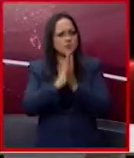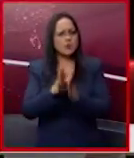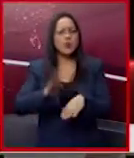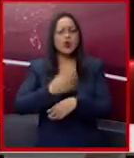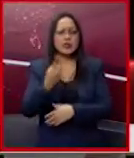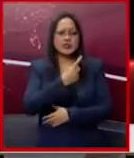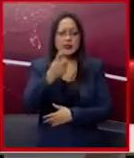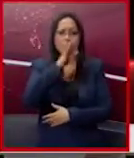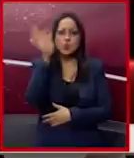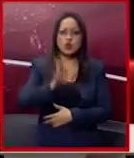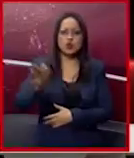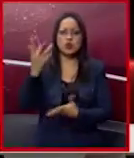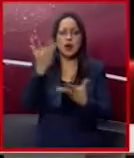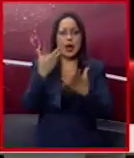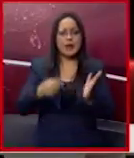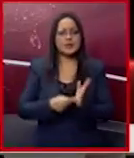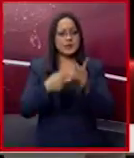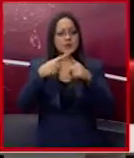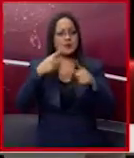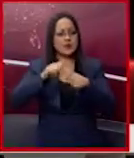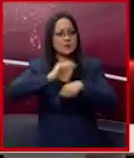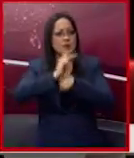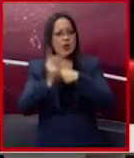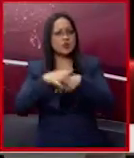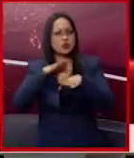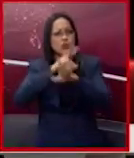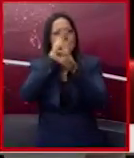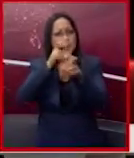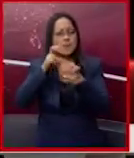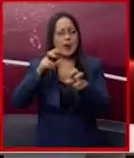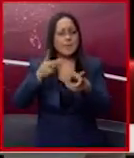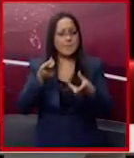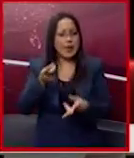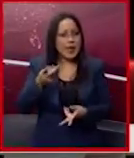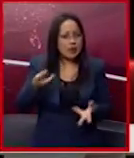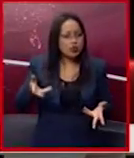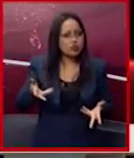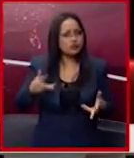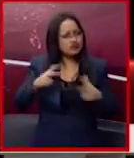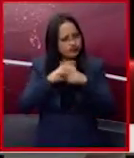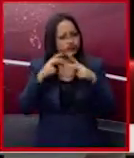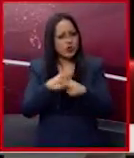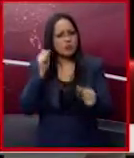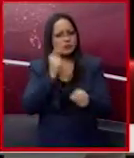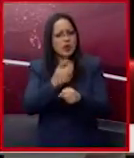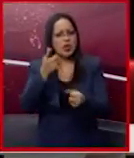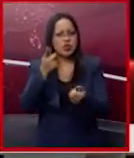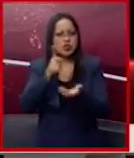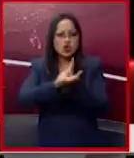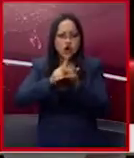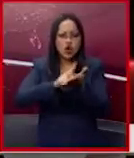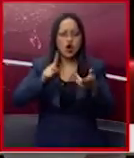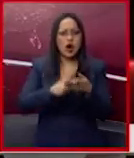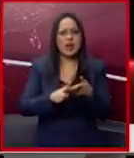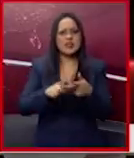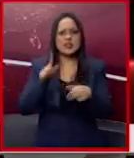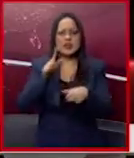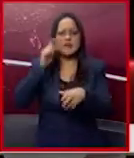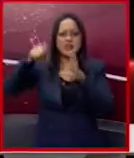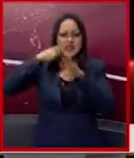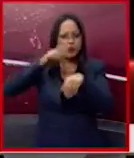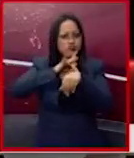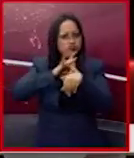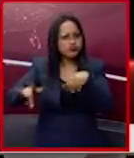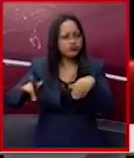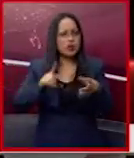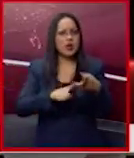redadas que se han hecho en muchos países en torno a las peleas de perros, se ha descubierto droga, pornografía infantil,